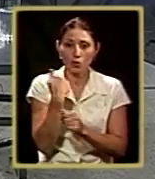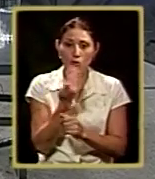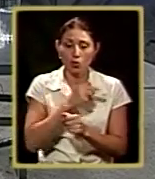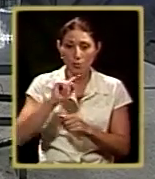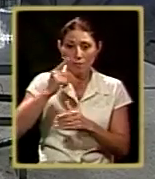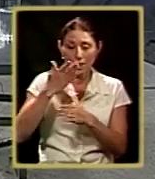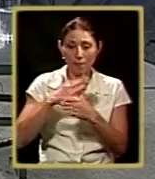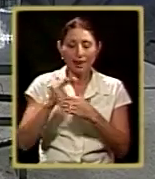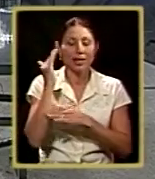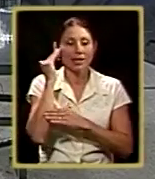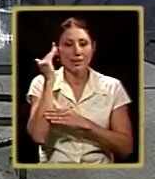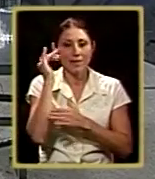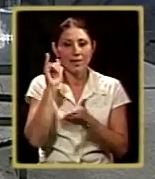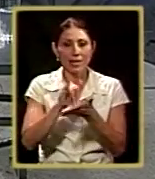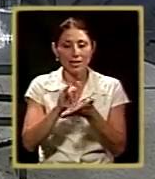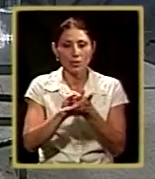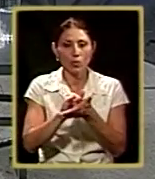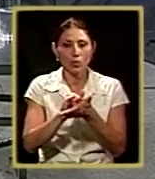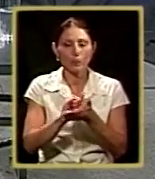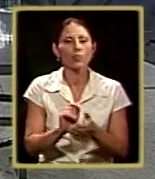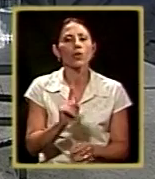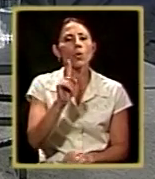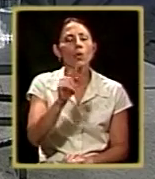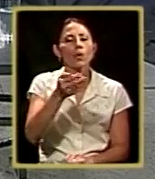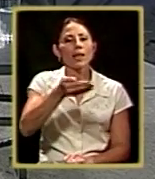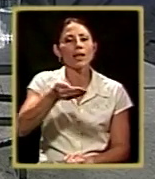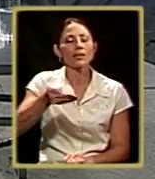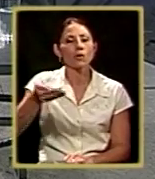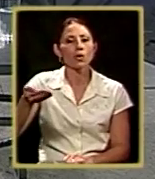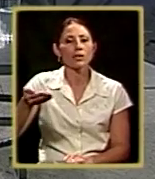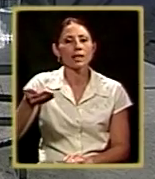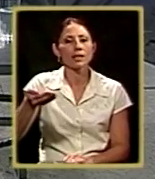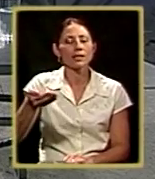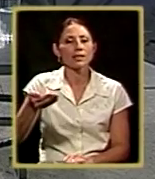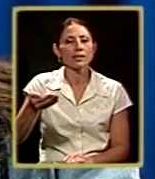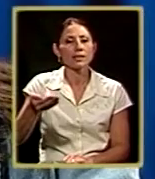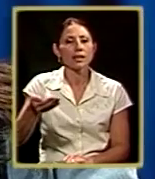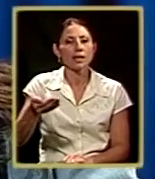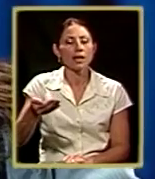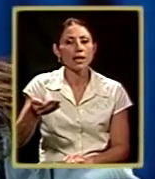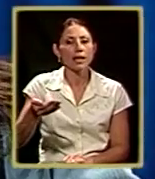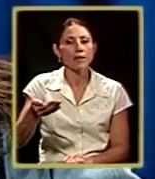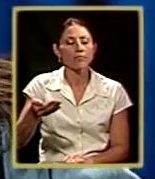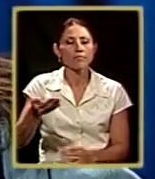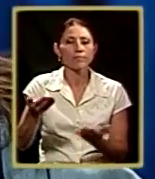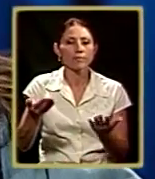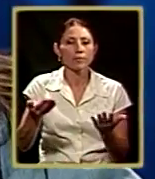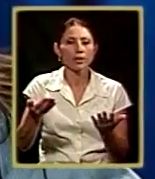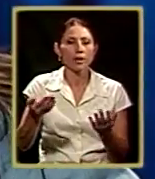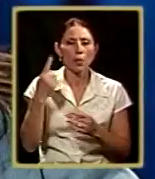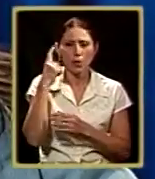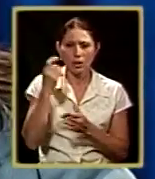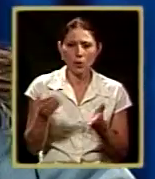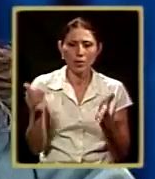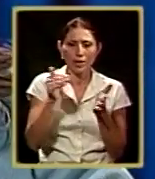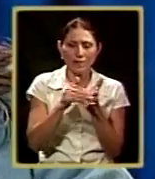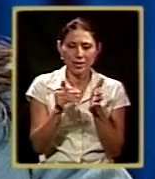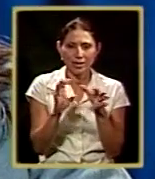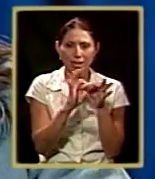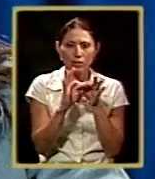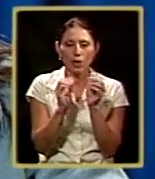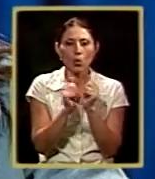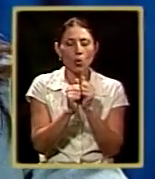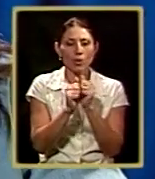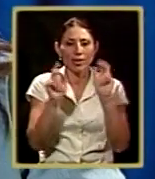ya saben un poco de eso. Una de las cosas que, porque retomando un poquito este tema de la experiencia de